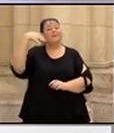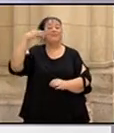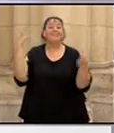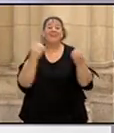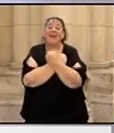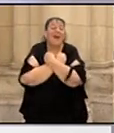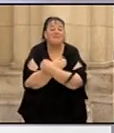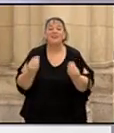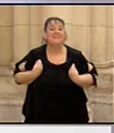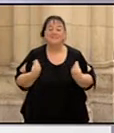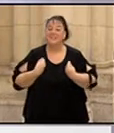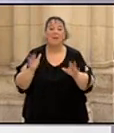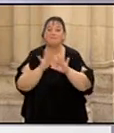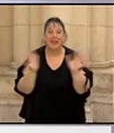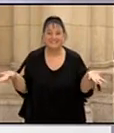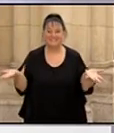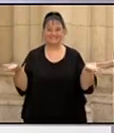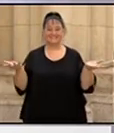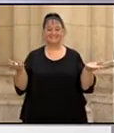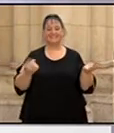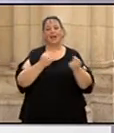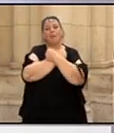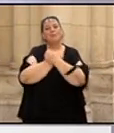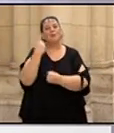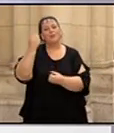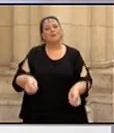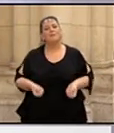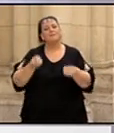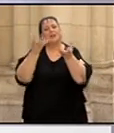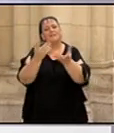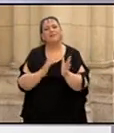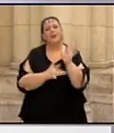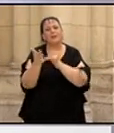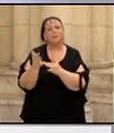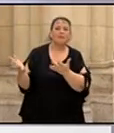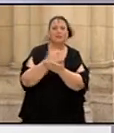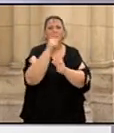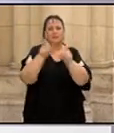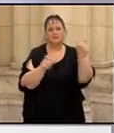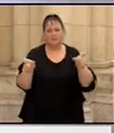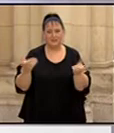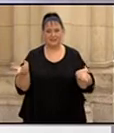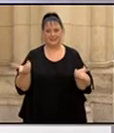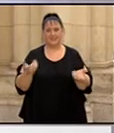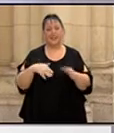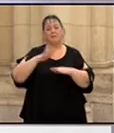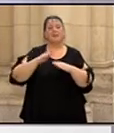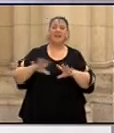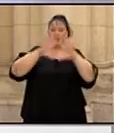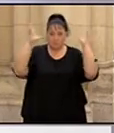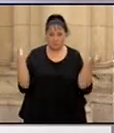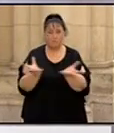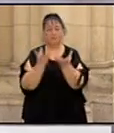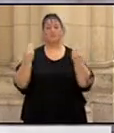vida. El amor de Dios manifestado en Jesús para todo ser humano, para que el mundo